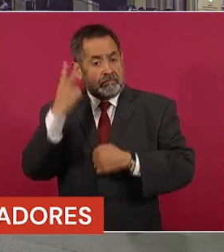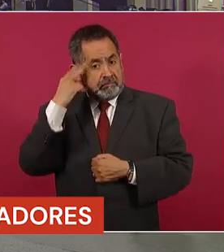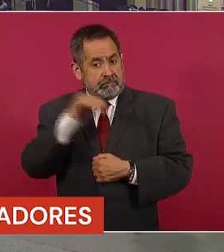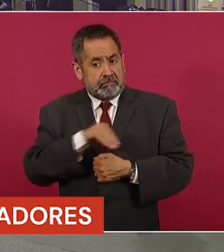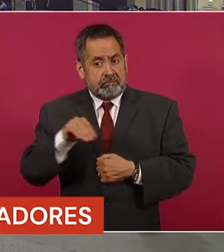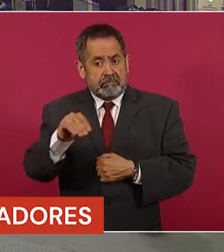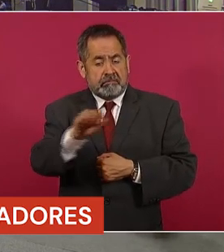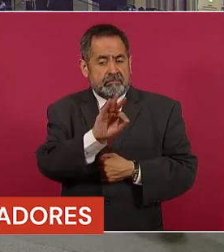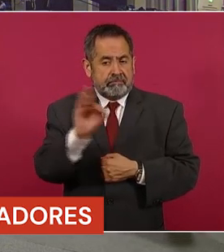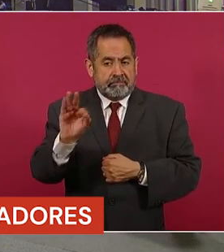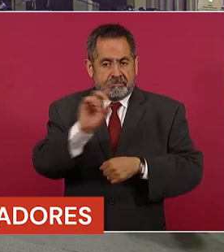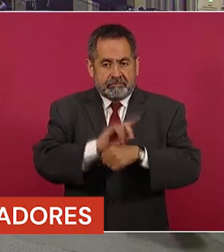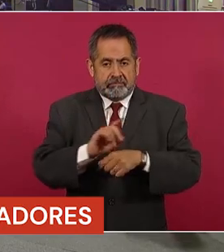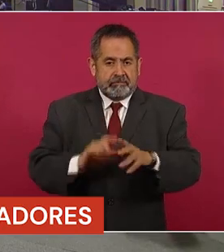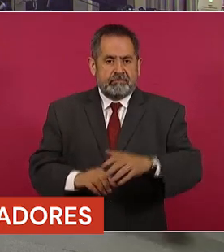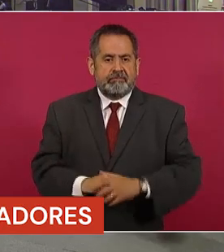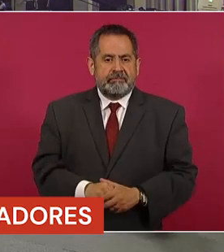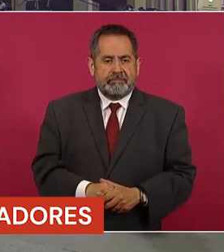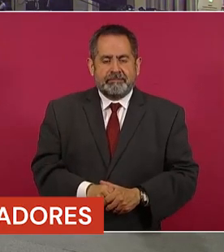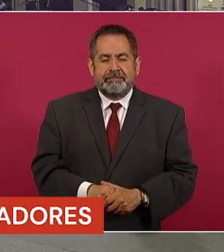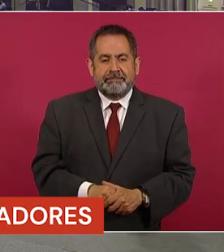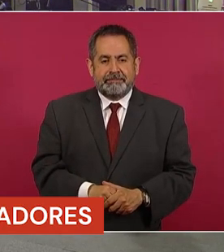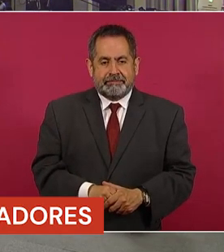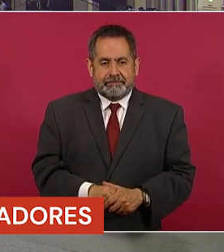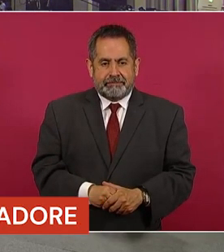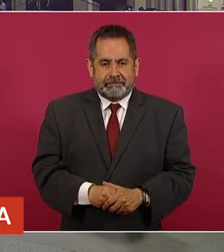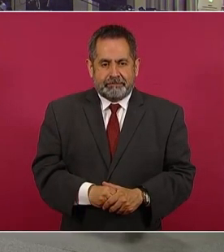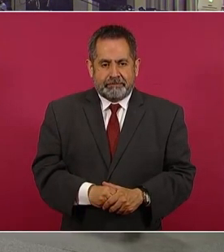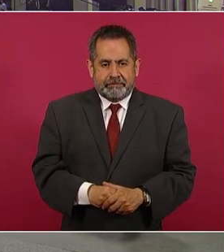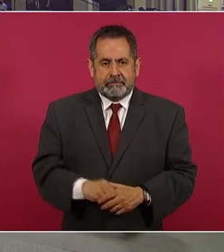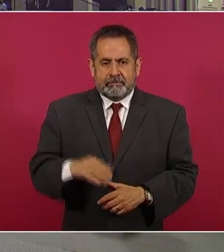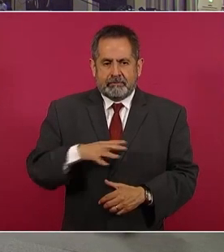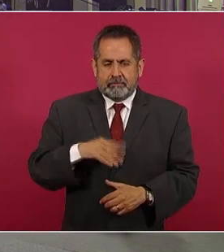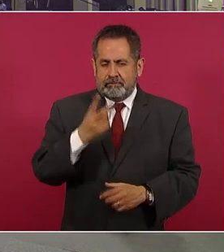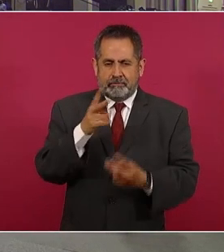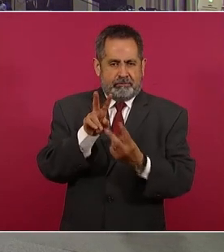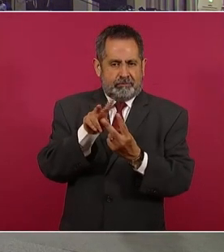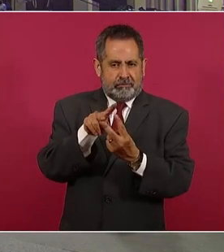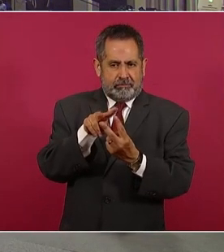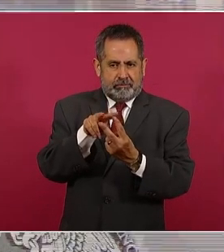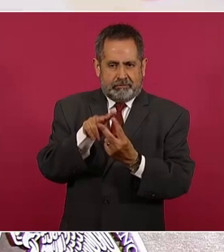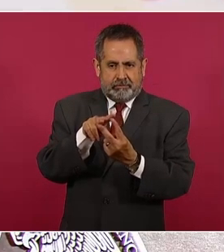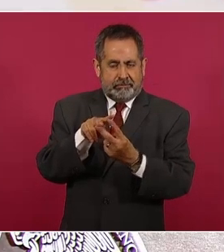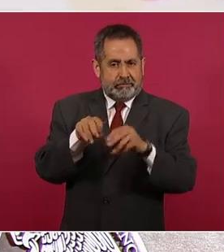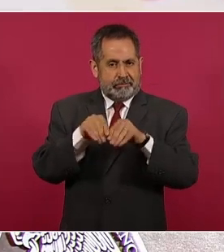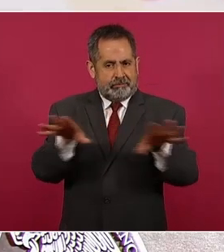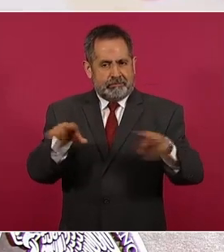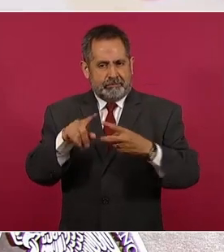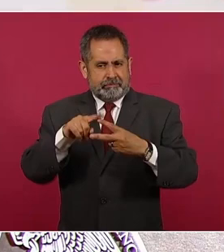tiene las fechas. Gracias. Hay un mensaje. Hay dos opciones.